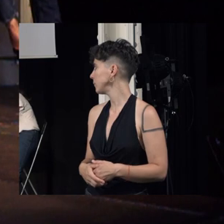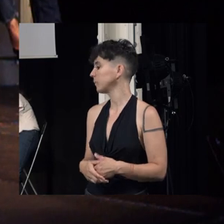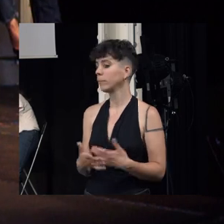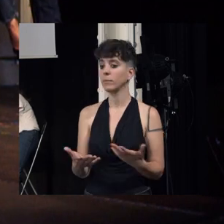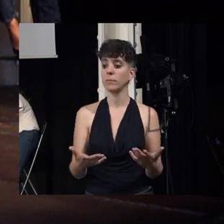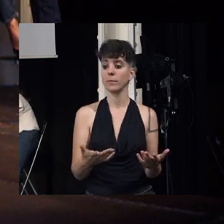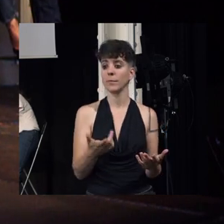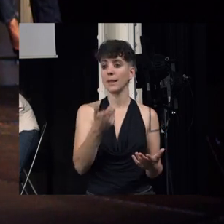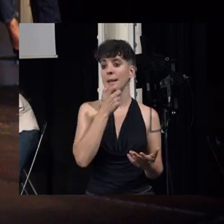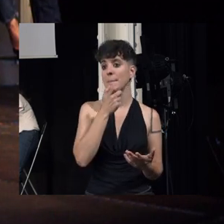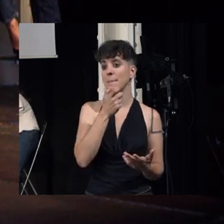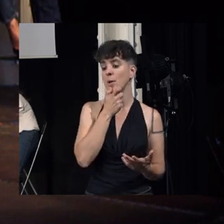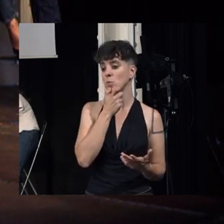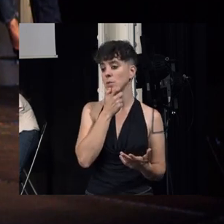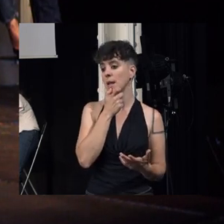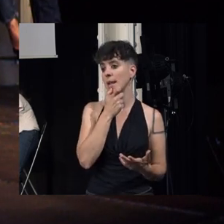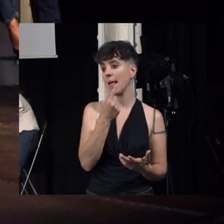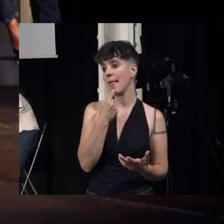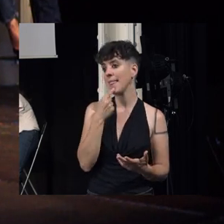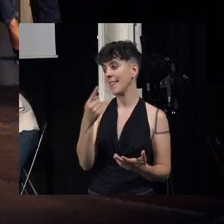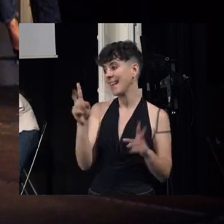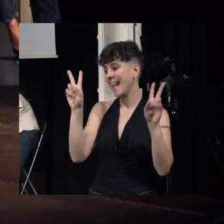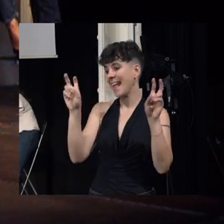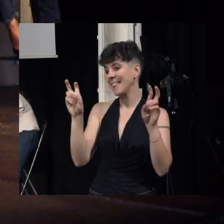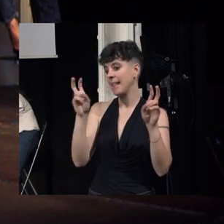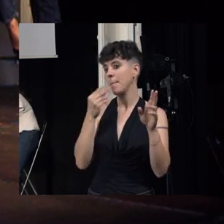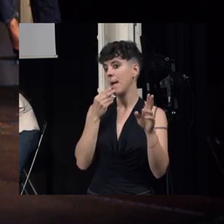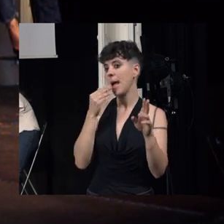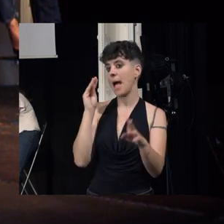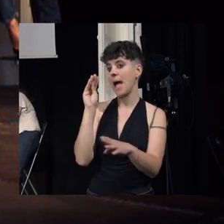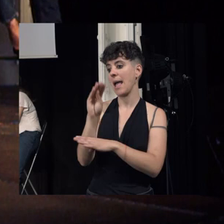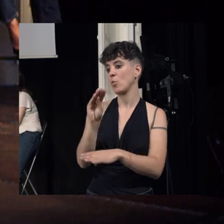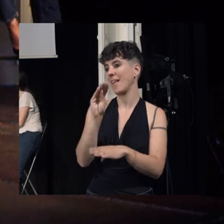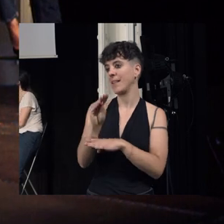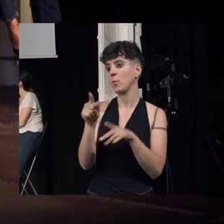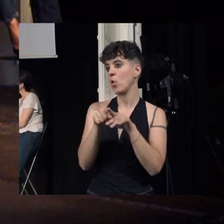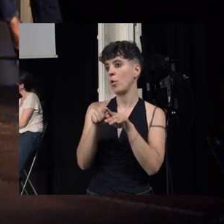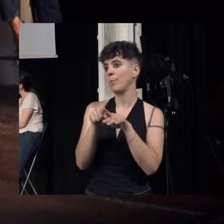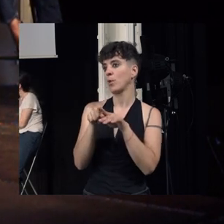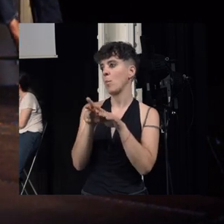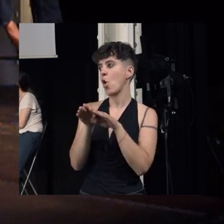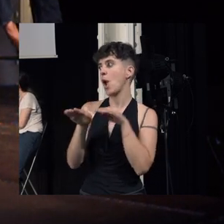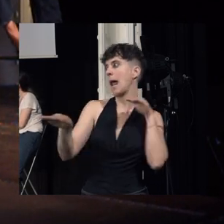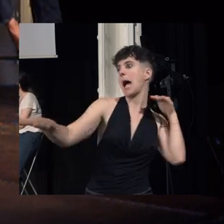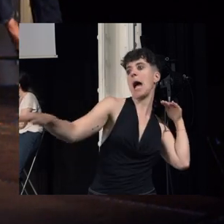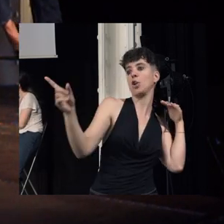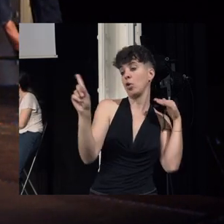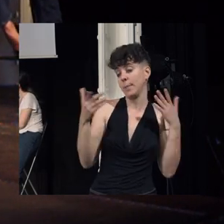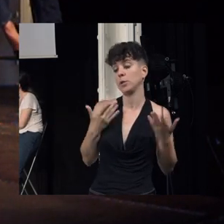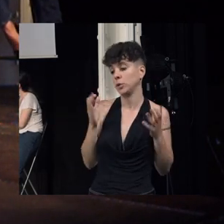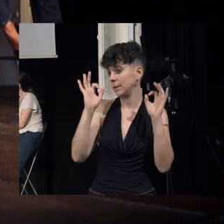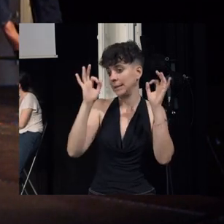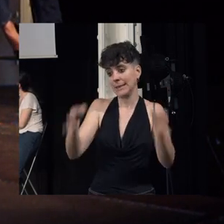Me gustaría decir que no estamos años luz en materia educativa, pero no es verdad, estamos años luz. O sea, ni siquiera una